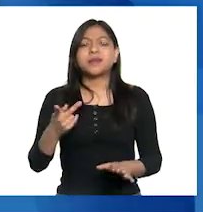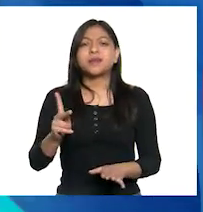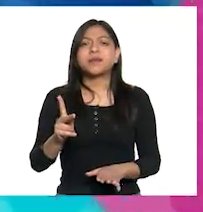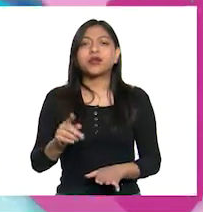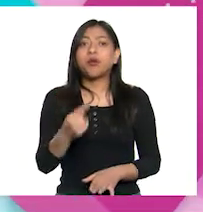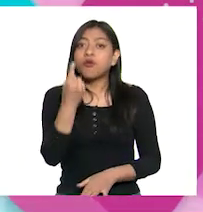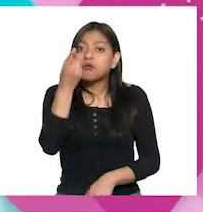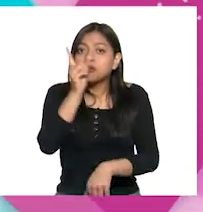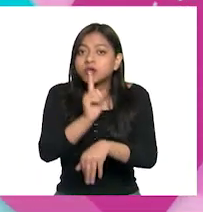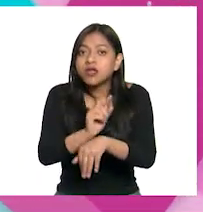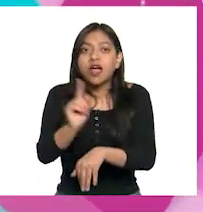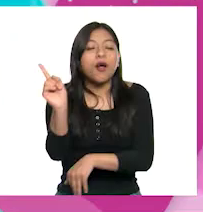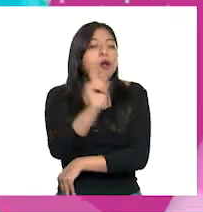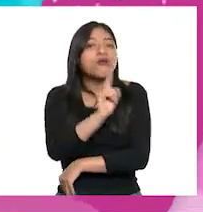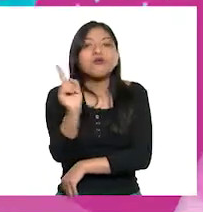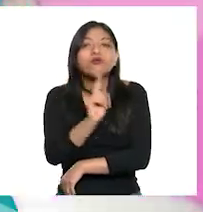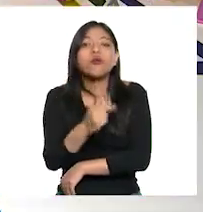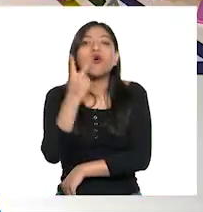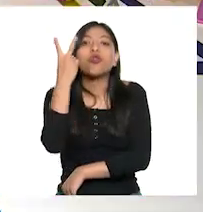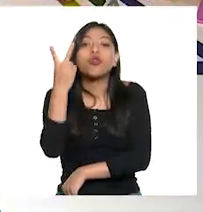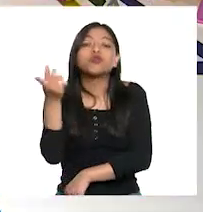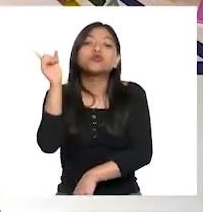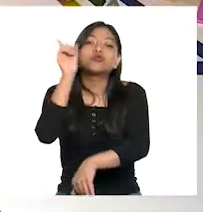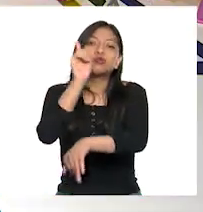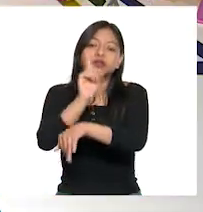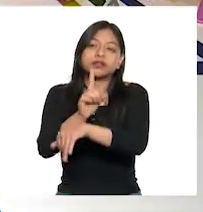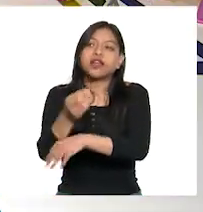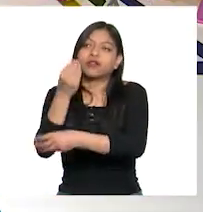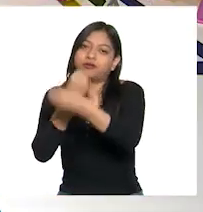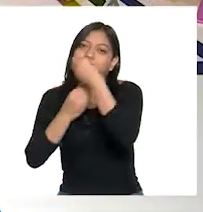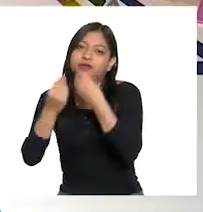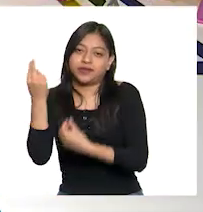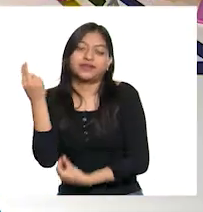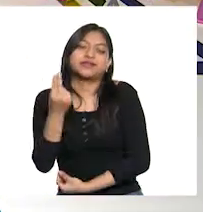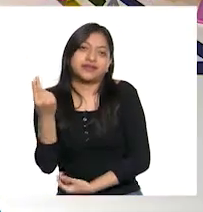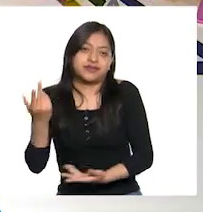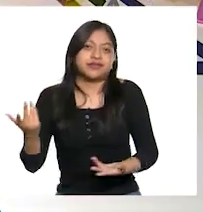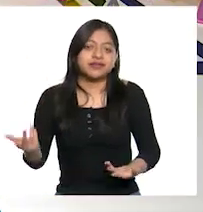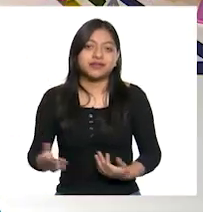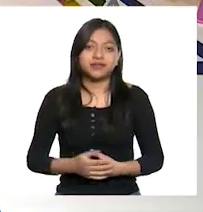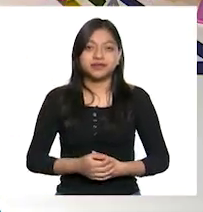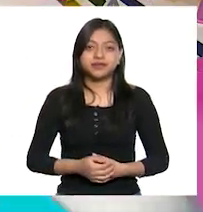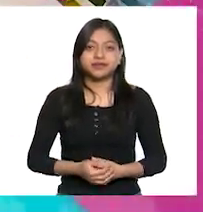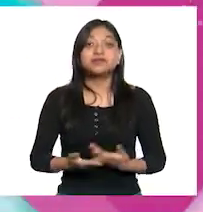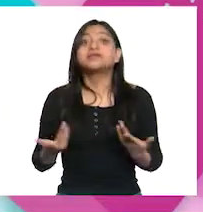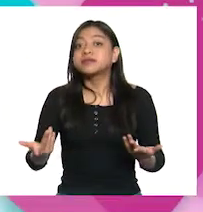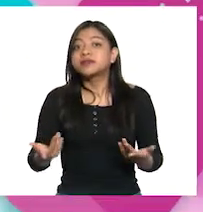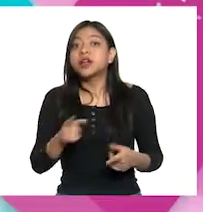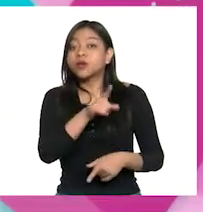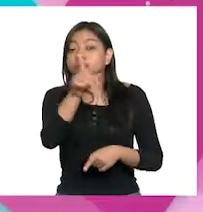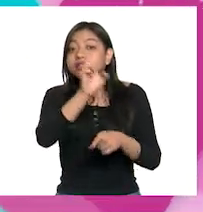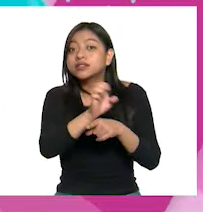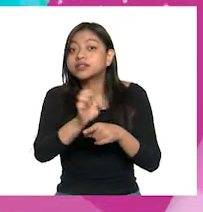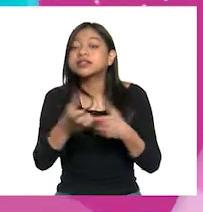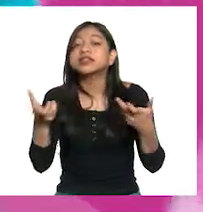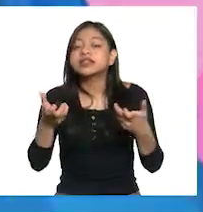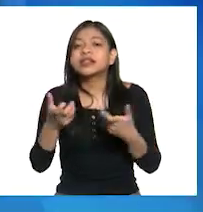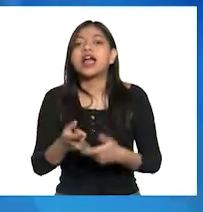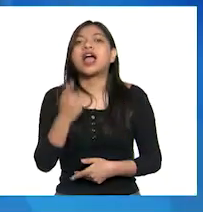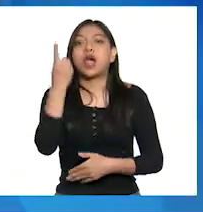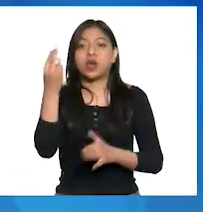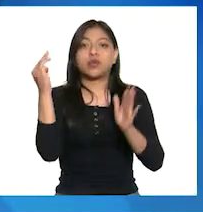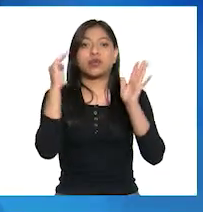días. Excelente observación, Eric. Son dos días. Entonces, ¿qué tendremos que hacer? Entonces serían